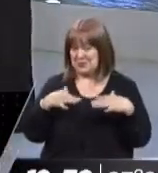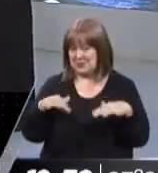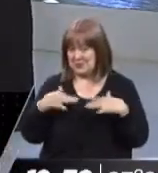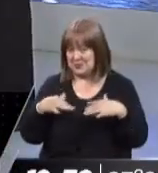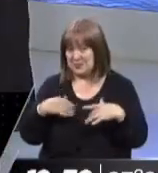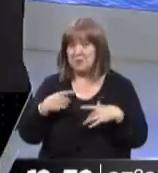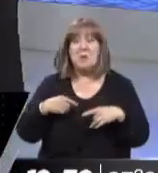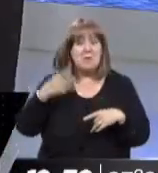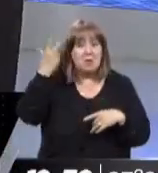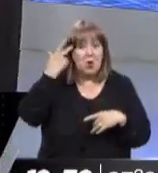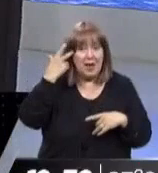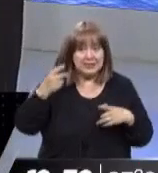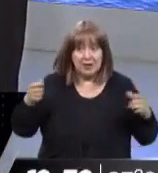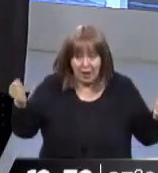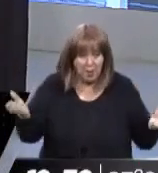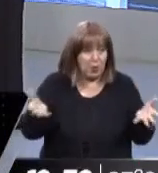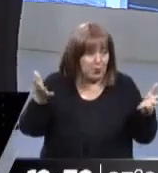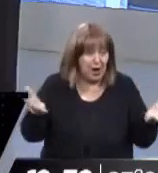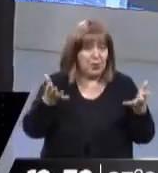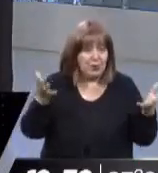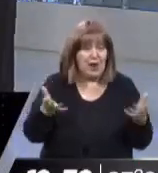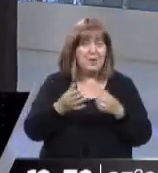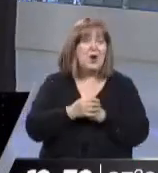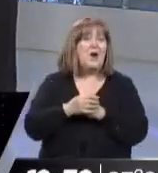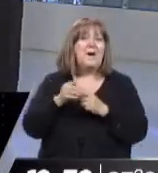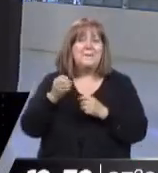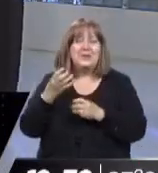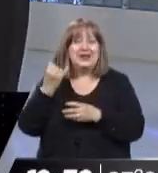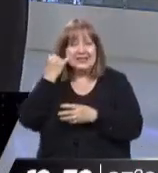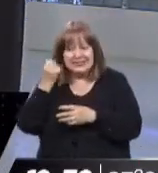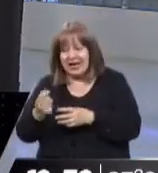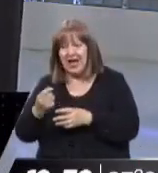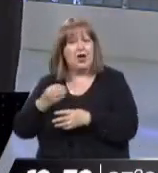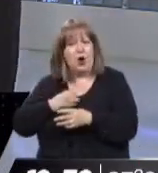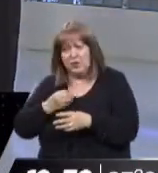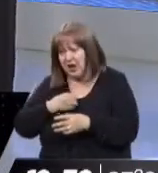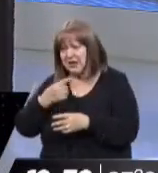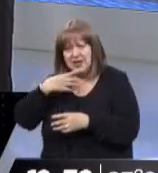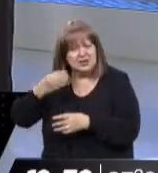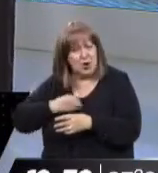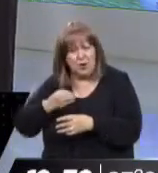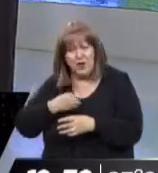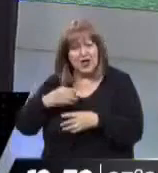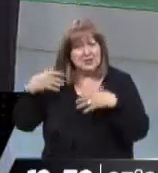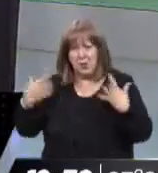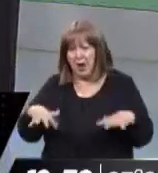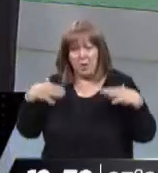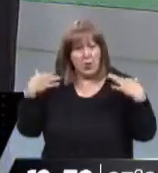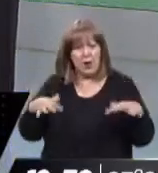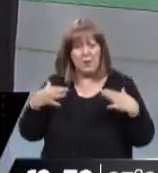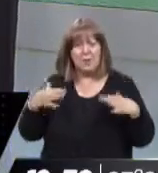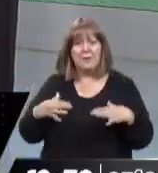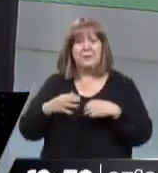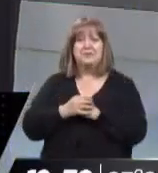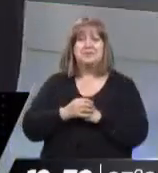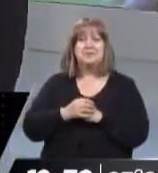Ay, me encanta. Esto yo me lo voy a poner cuando estoy medio bajón, cuando estoy así con algo que no me ha salido bien, me lo voy a poner. Sí. Qué manera de comerse las